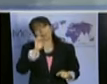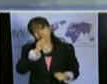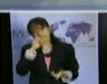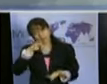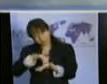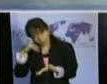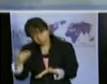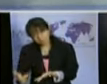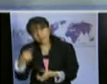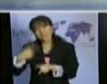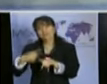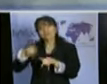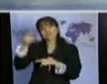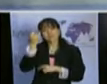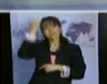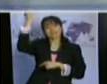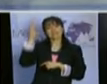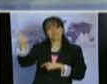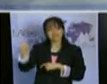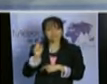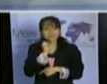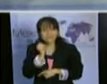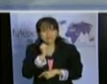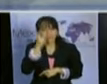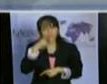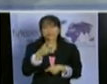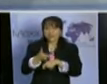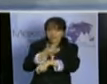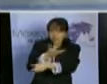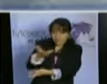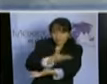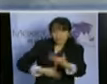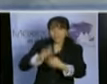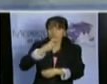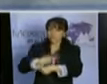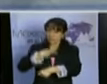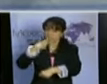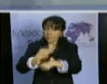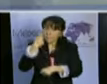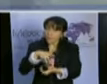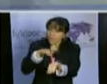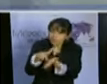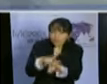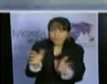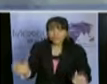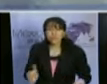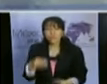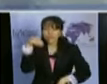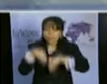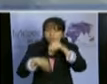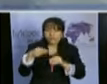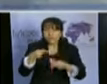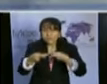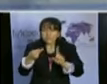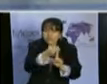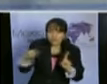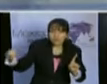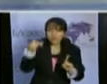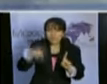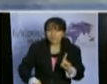acompañamiento que nos permitieron darle al diseño y organización de este foro. Por supuesto, saludar a la